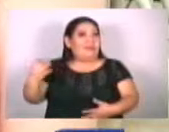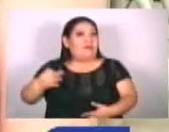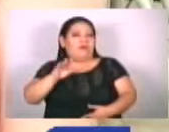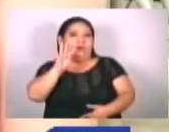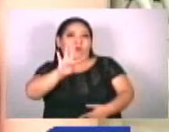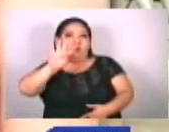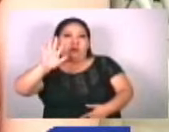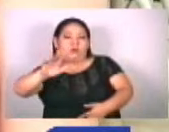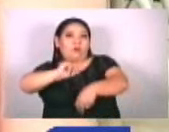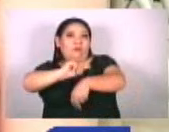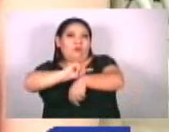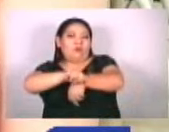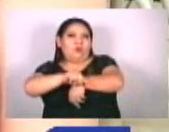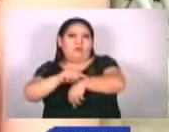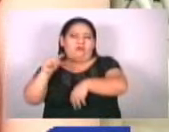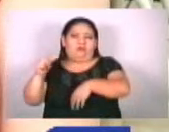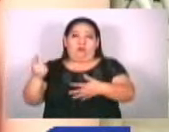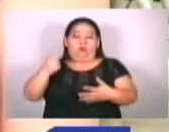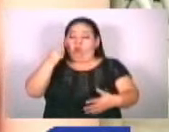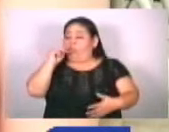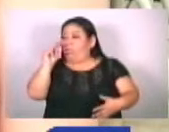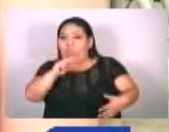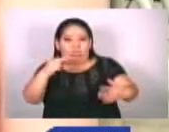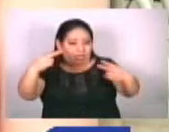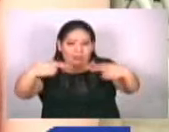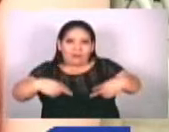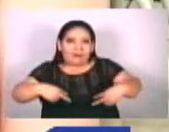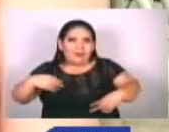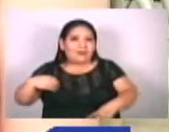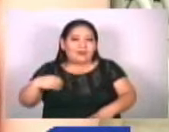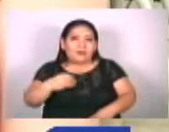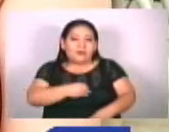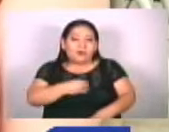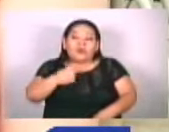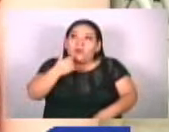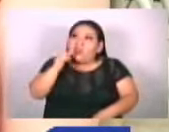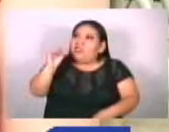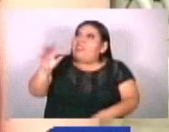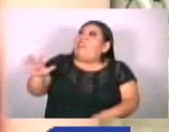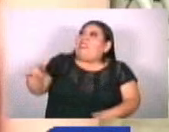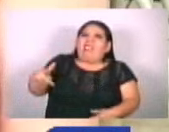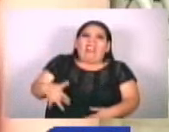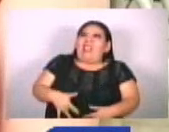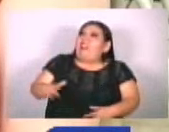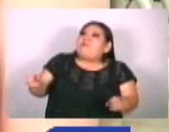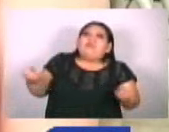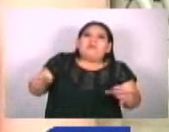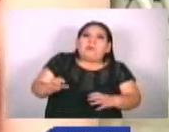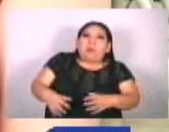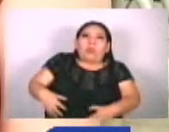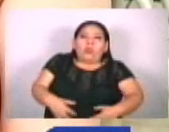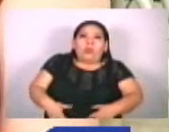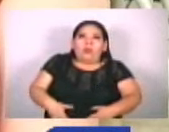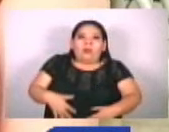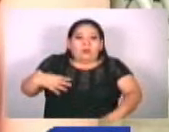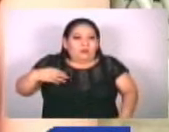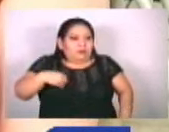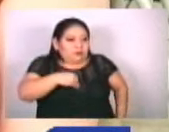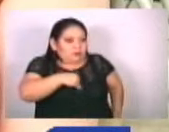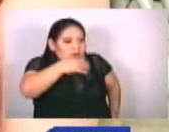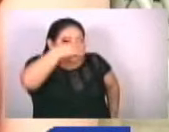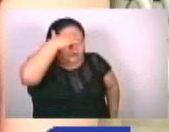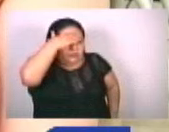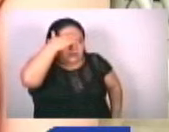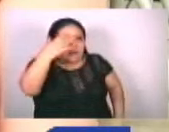minutos y ellos no se habían fijado. Cuando yo les dije que qué es lo que se me movía adentro, se asustaron y